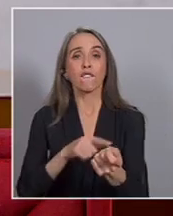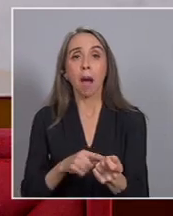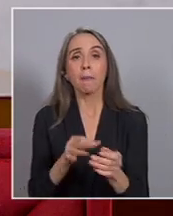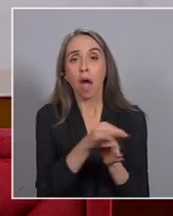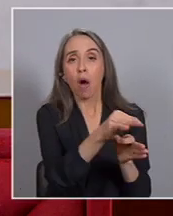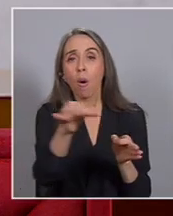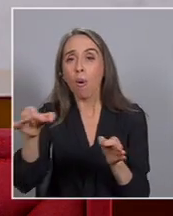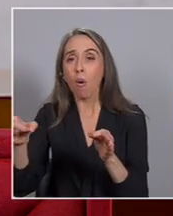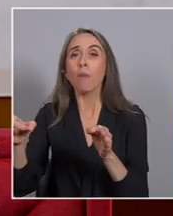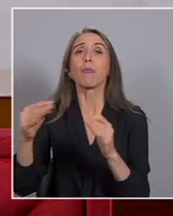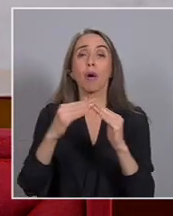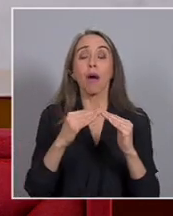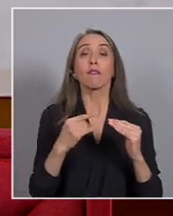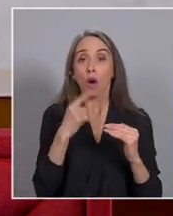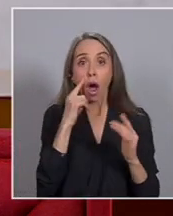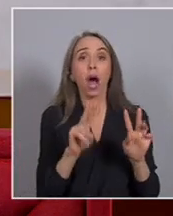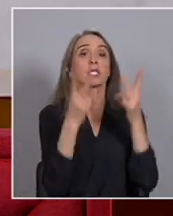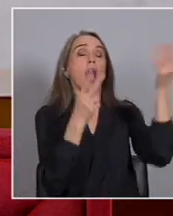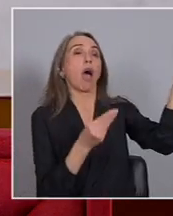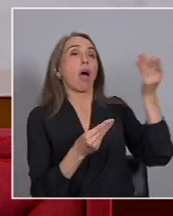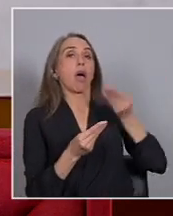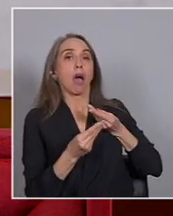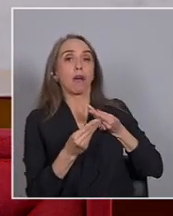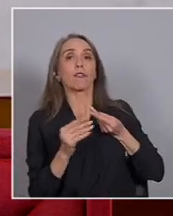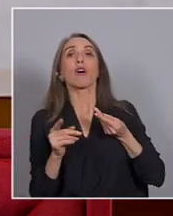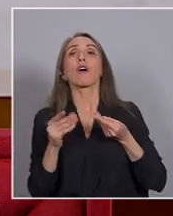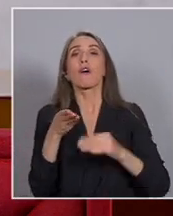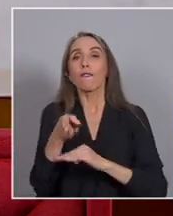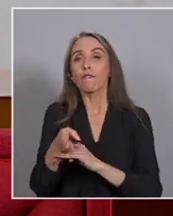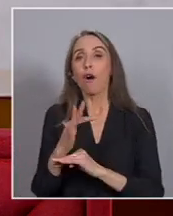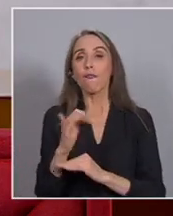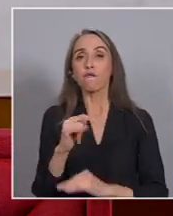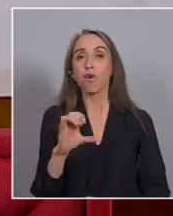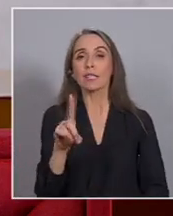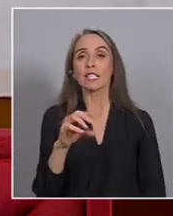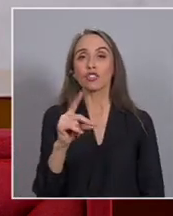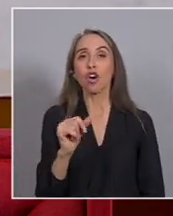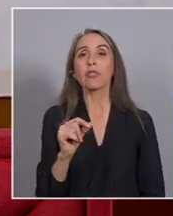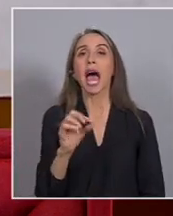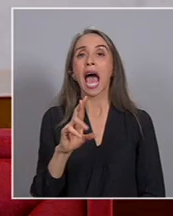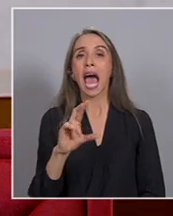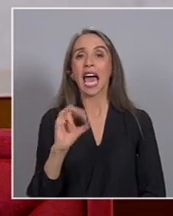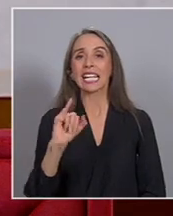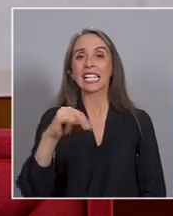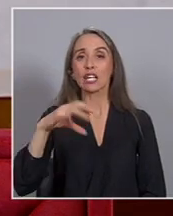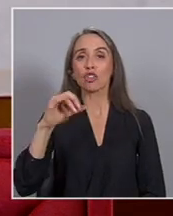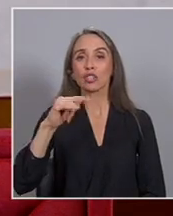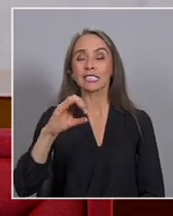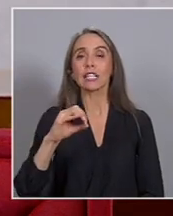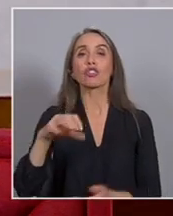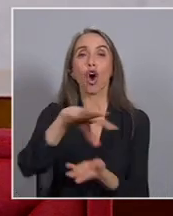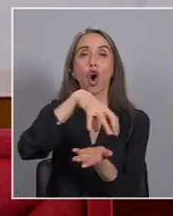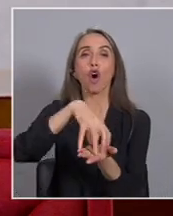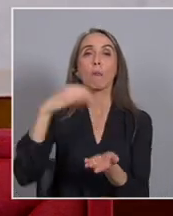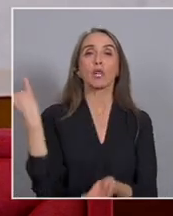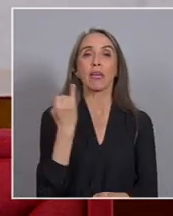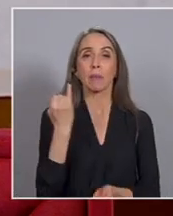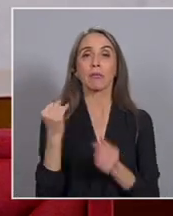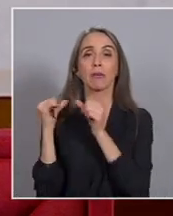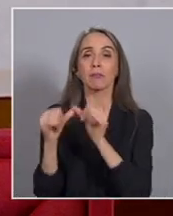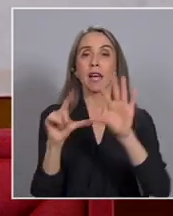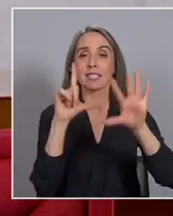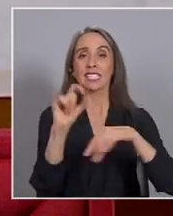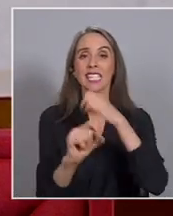locales, como me tocó verlo, por ejemplo, en la fuente de soda del Rinconcito, ahí en Independencia, que funciona hace ya casi 70